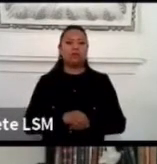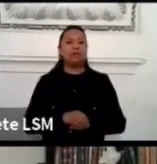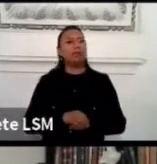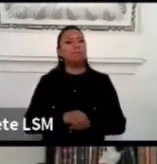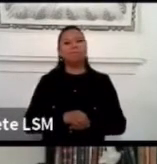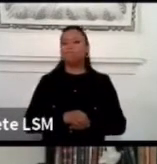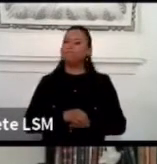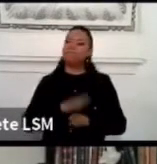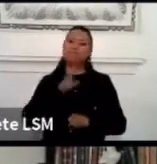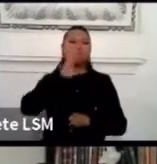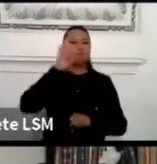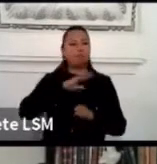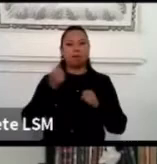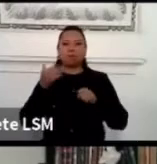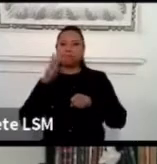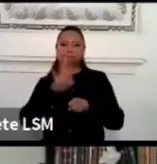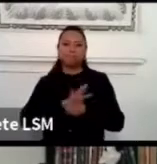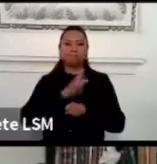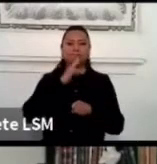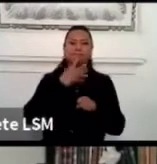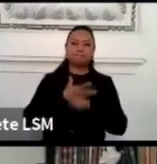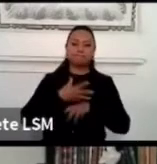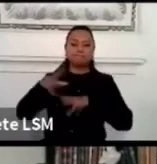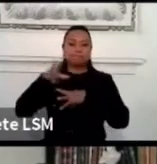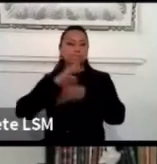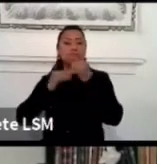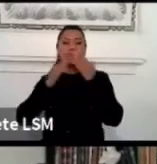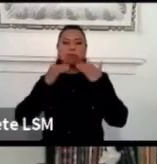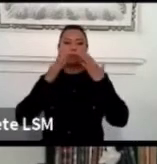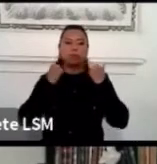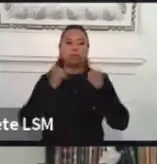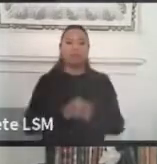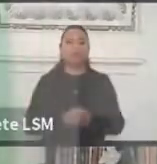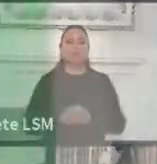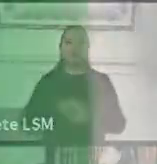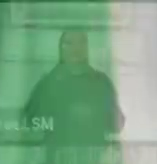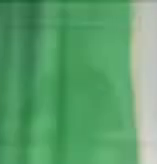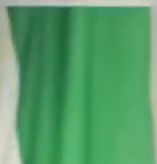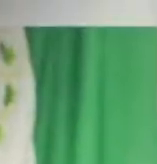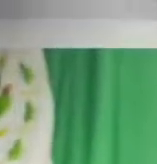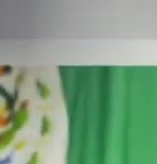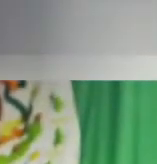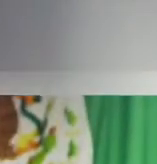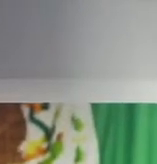y falta de responsabilidad y empatía que muestra en todo momento la actual administración.